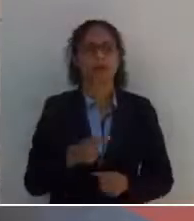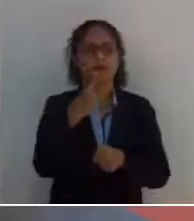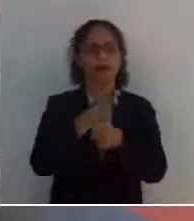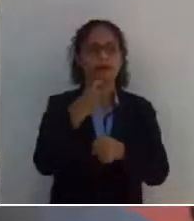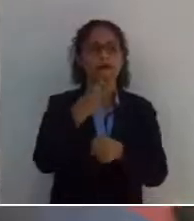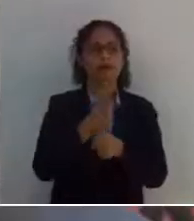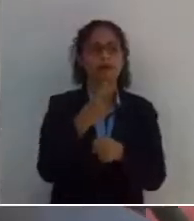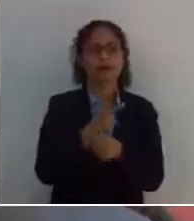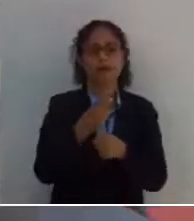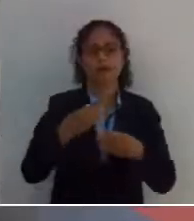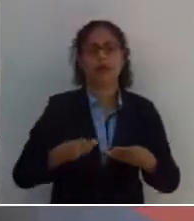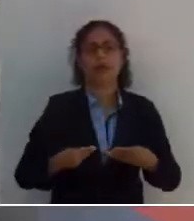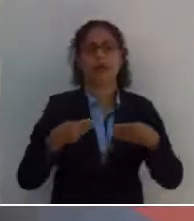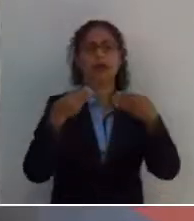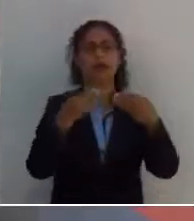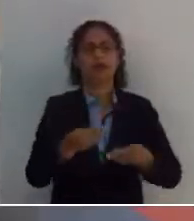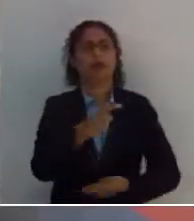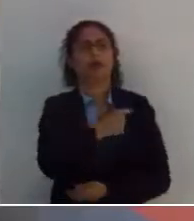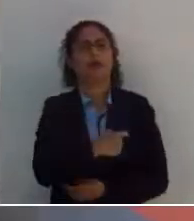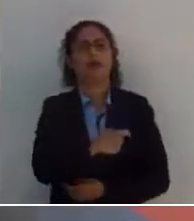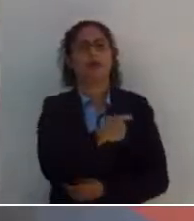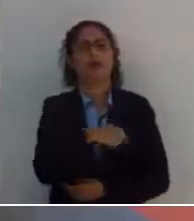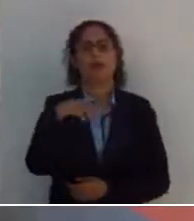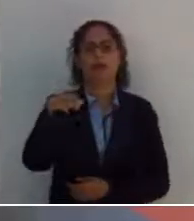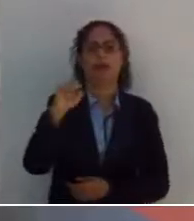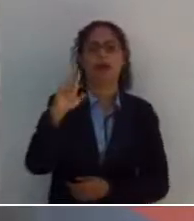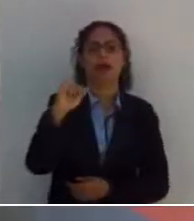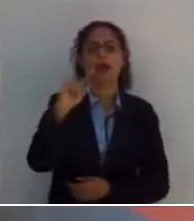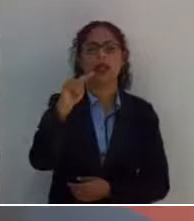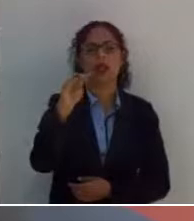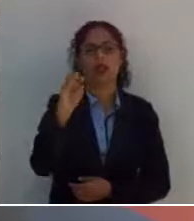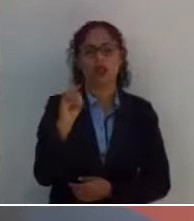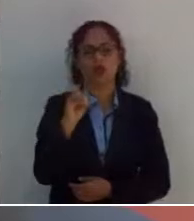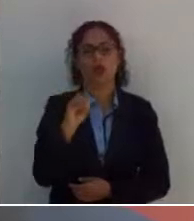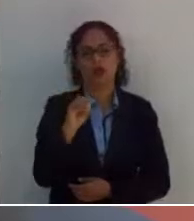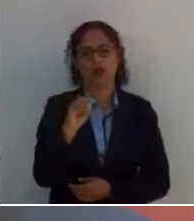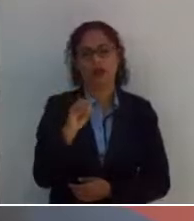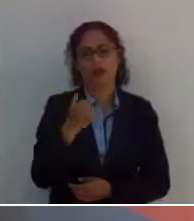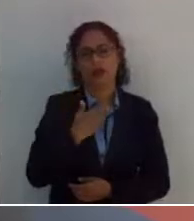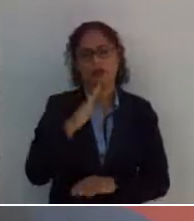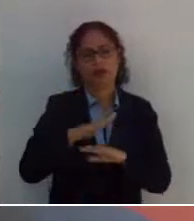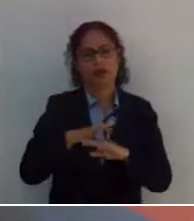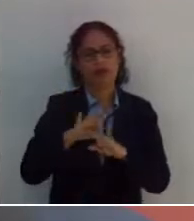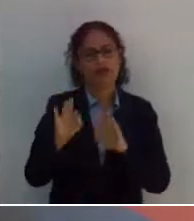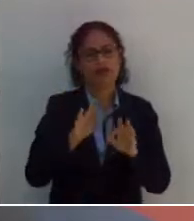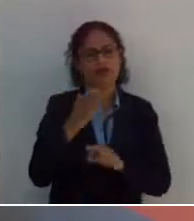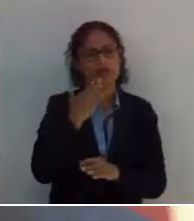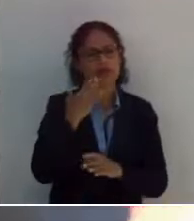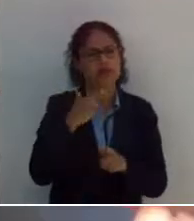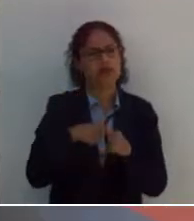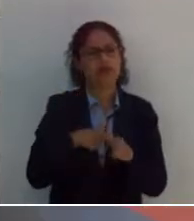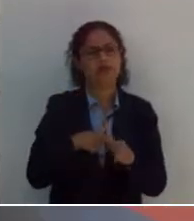Primeramente, será la entrega de condecoraciones al mérito, al valor policial y a la perseverancia.